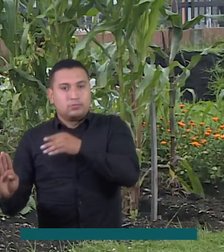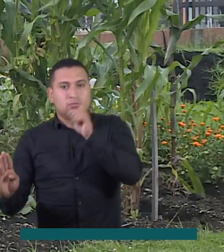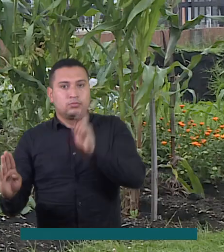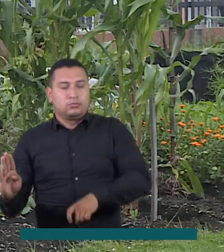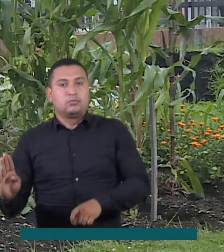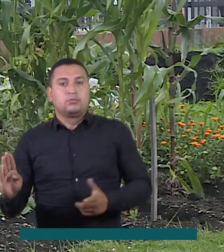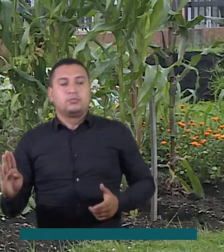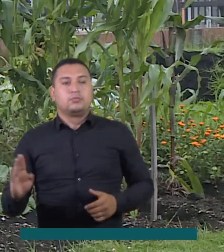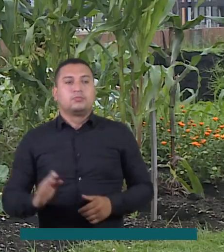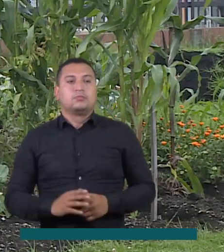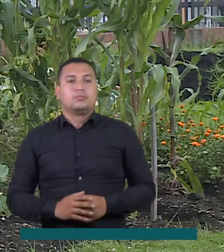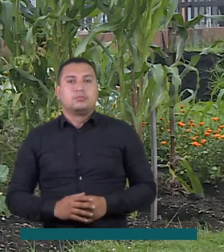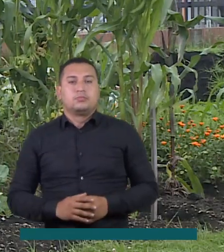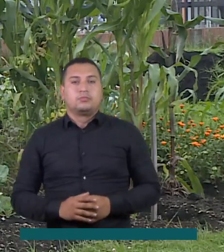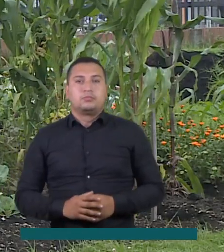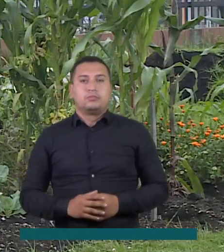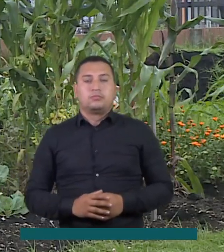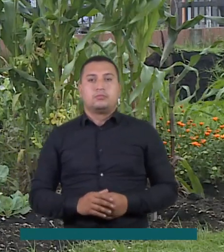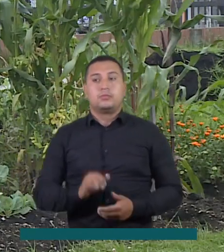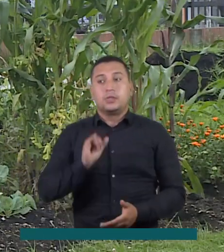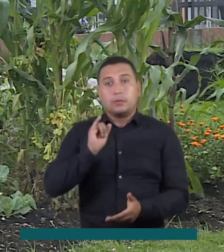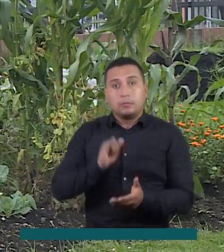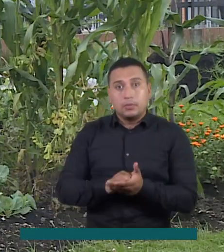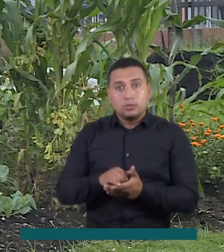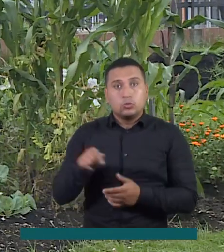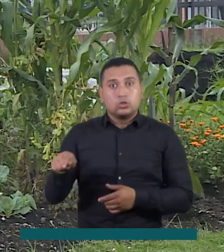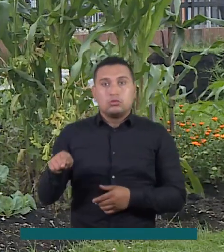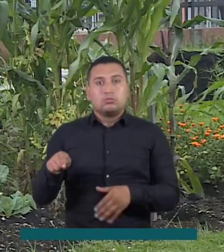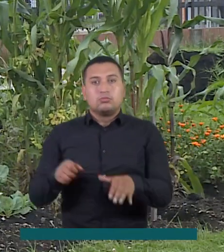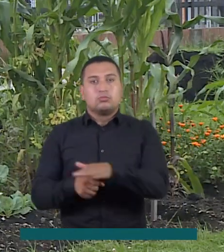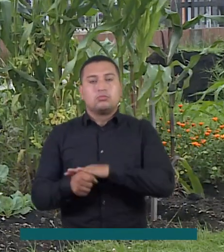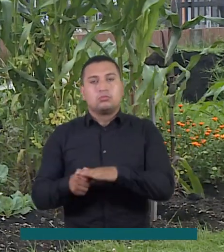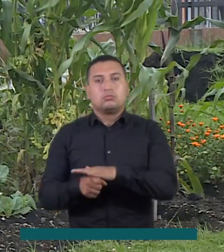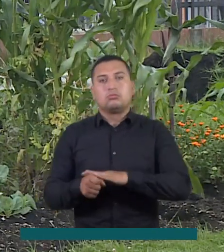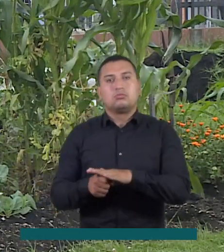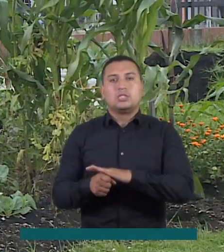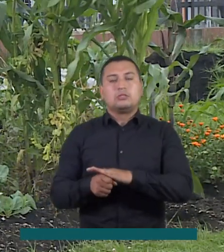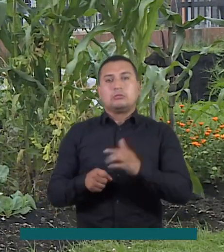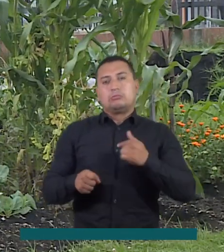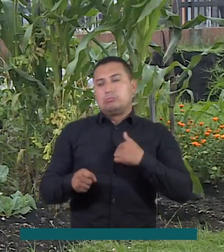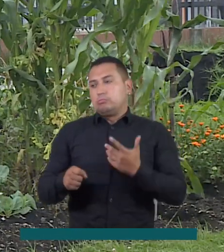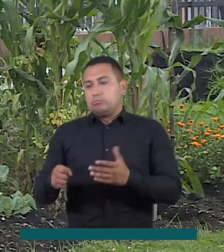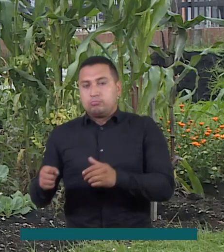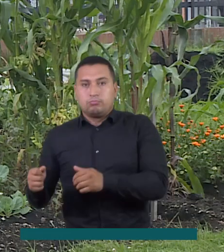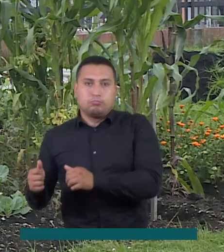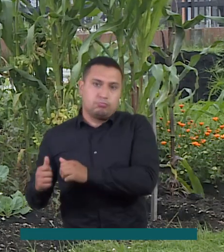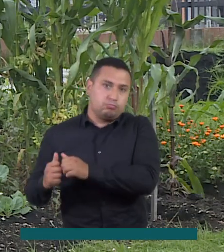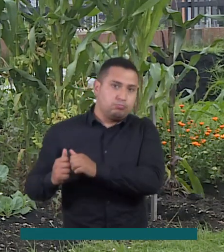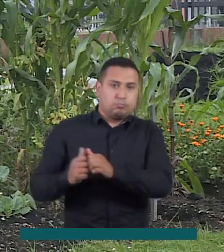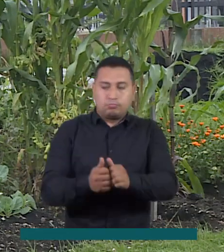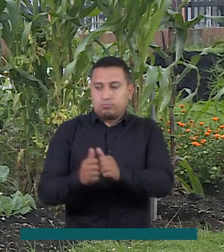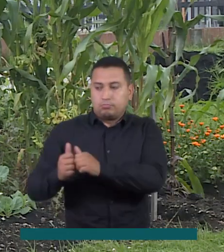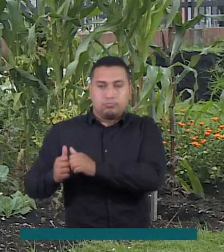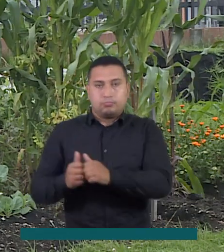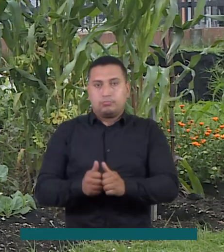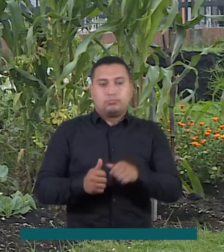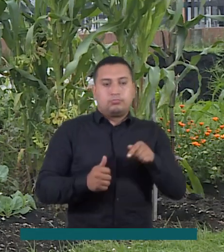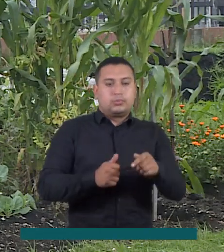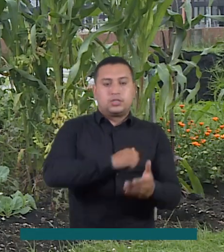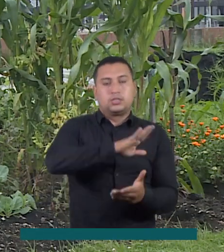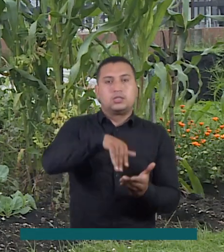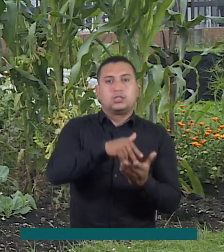Entonces, por esta situación, cuando lo empecé a llevar al centro de vida sensorial,